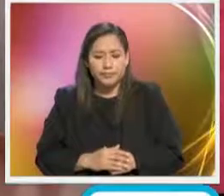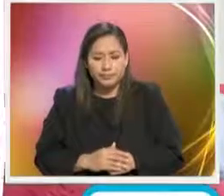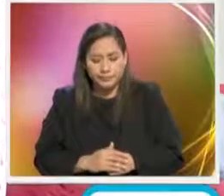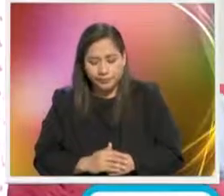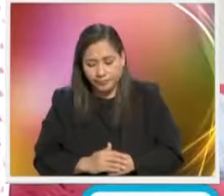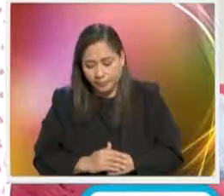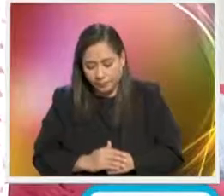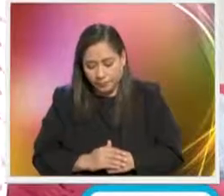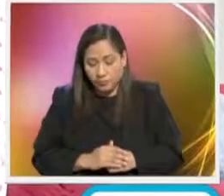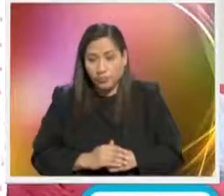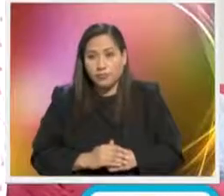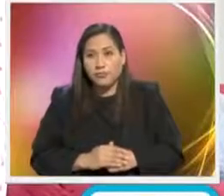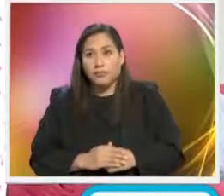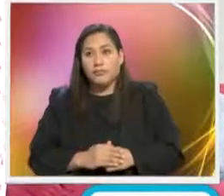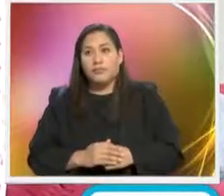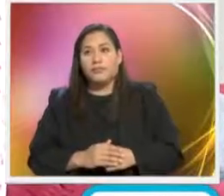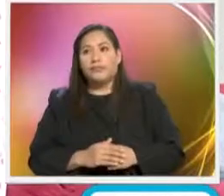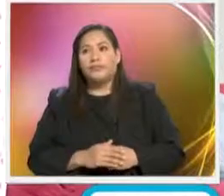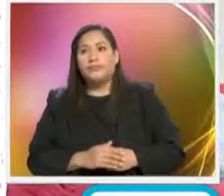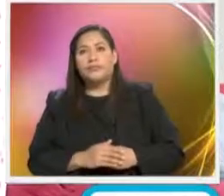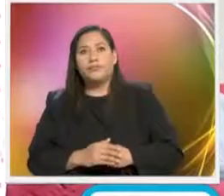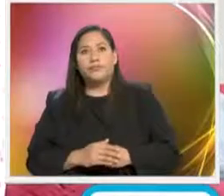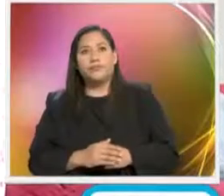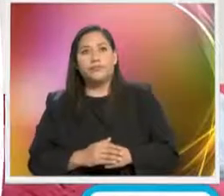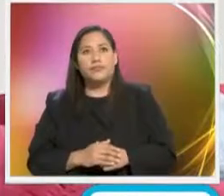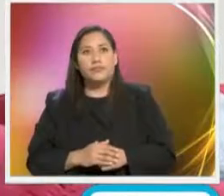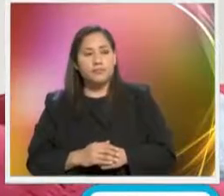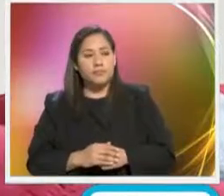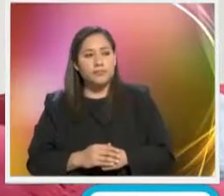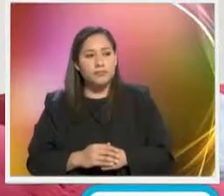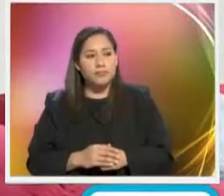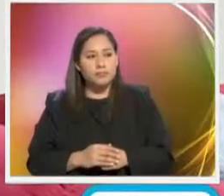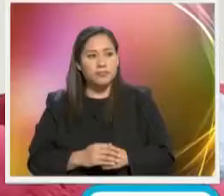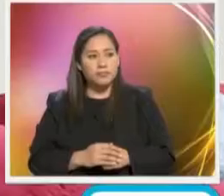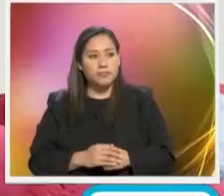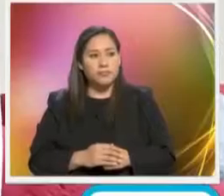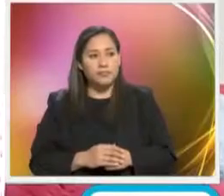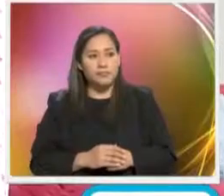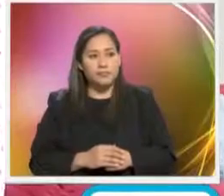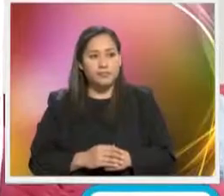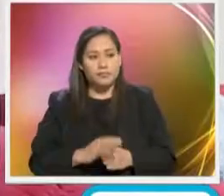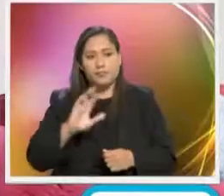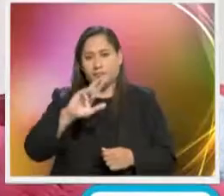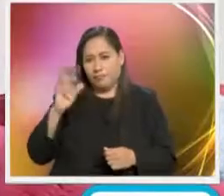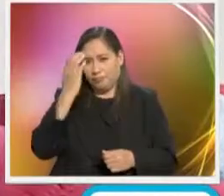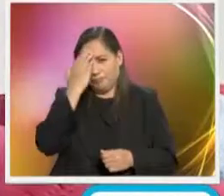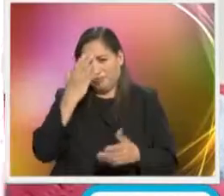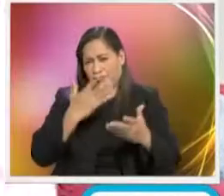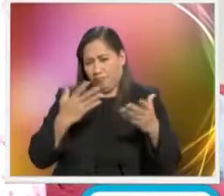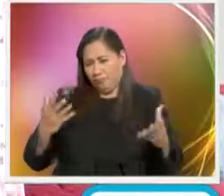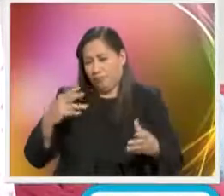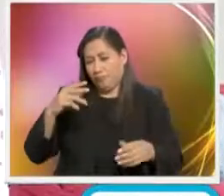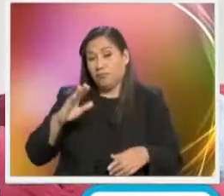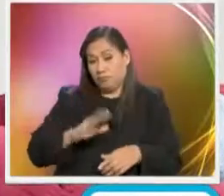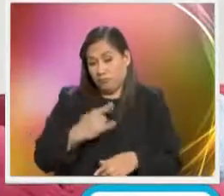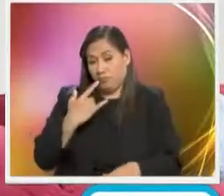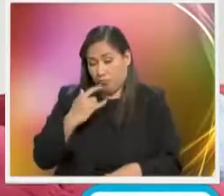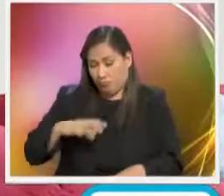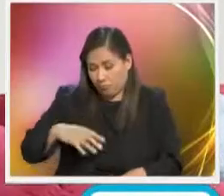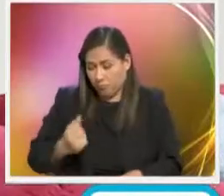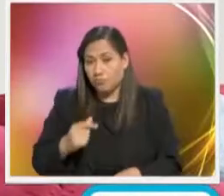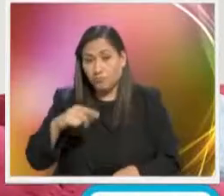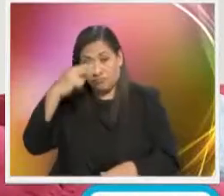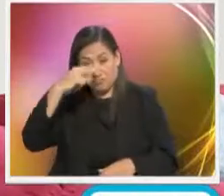que tendríamos que darles un reconocimiento muy grande porque hacen un gran esfuerzo. México evidentemente no es una potencia, ¿no?,